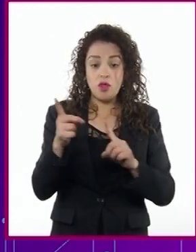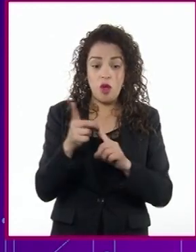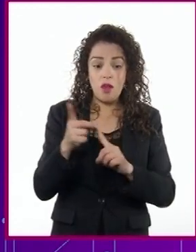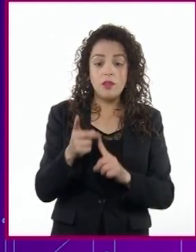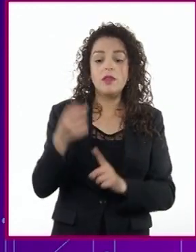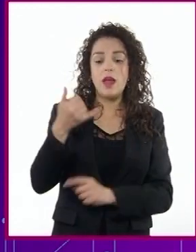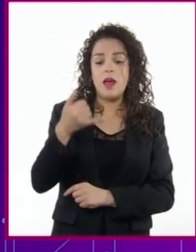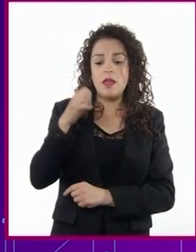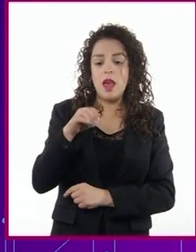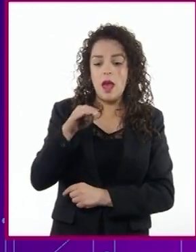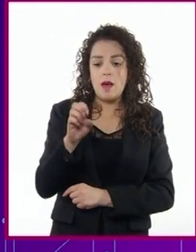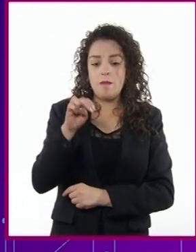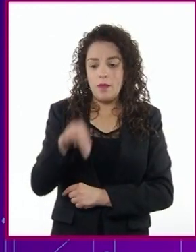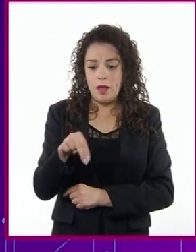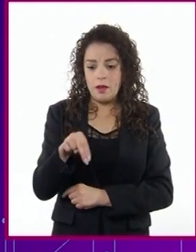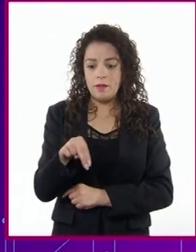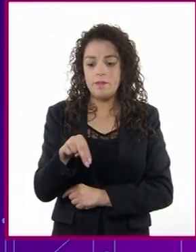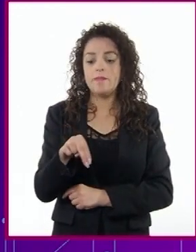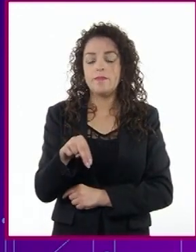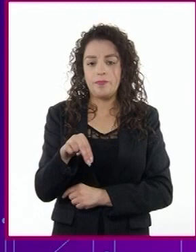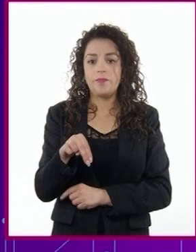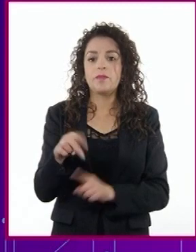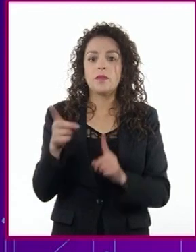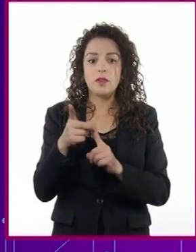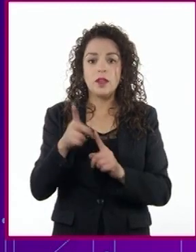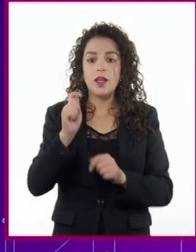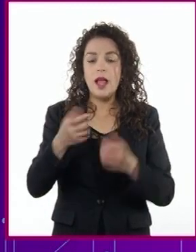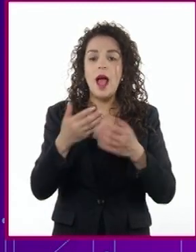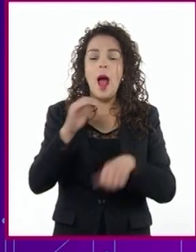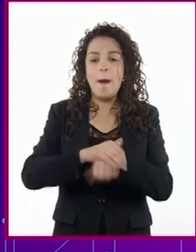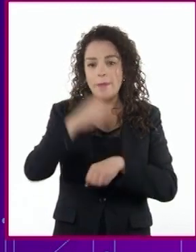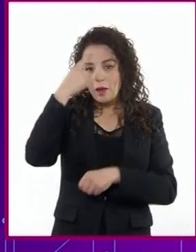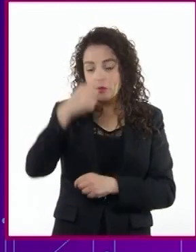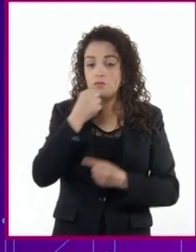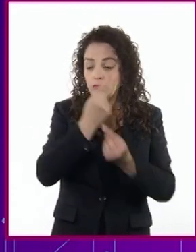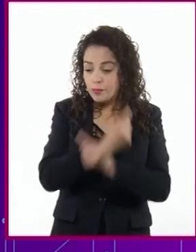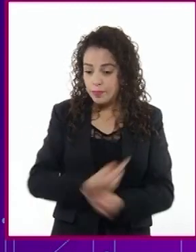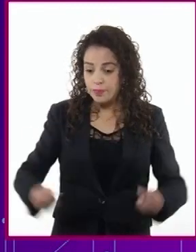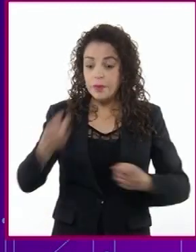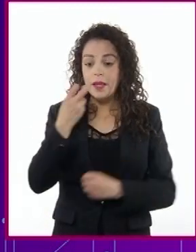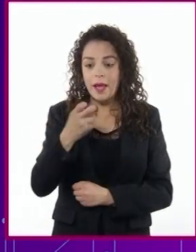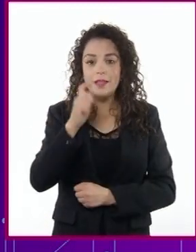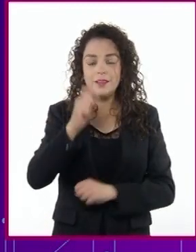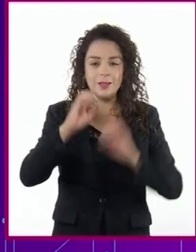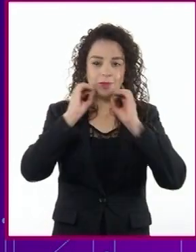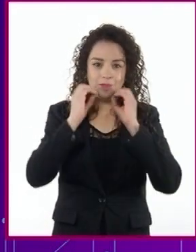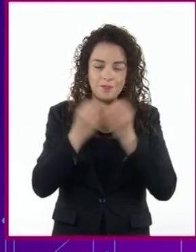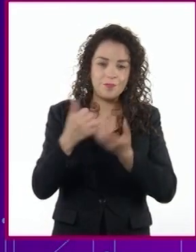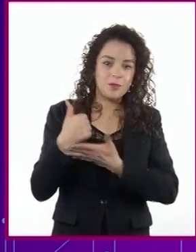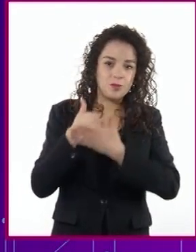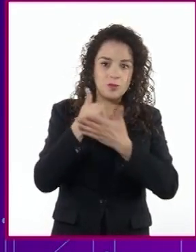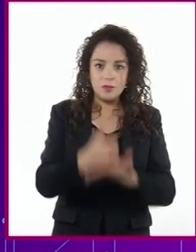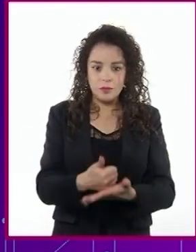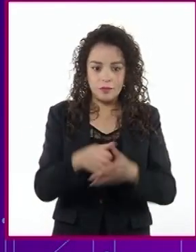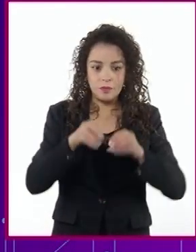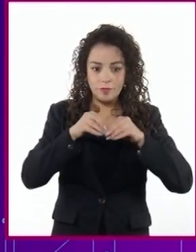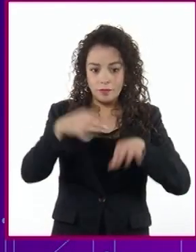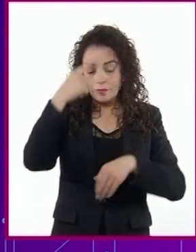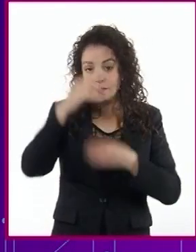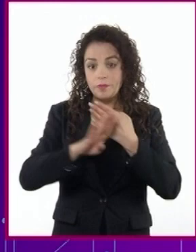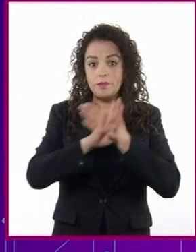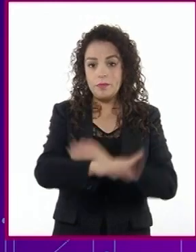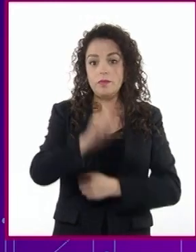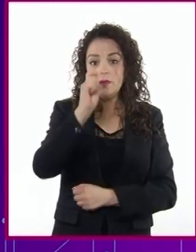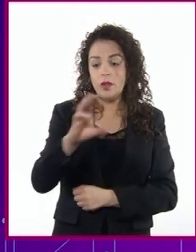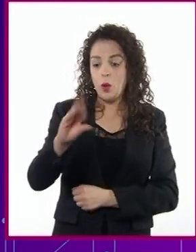apoyo psicosocial a través de los espacios Amigos para la Infancia, de campañas sanitarias para evitar el avance del cólera y de